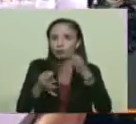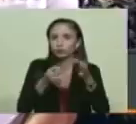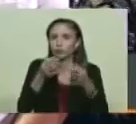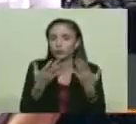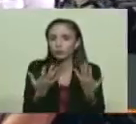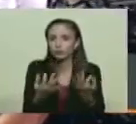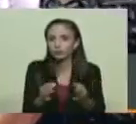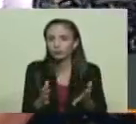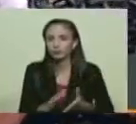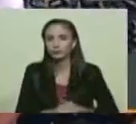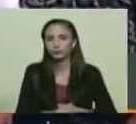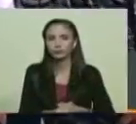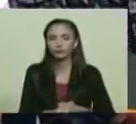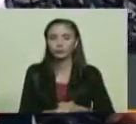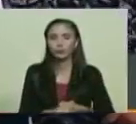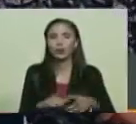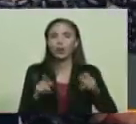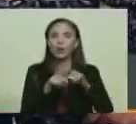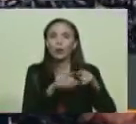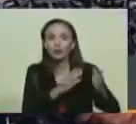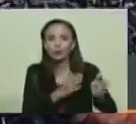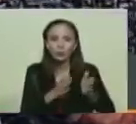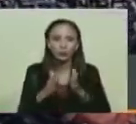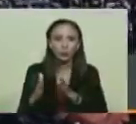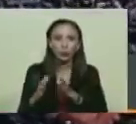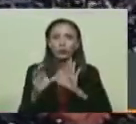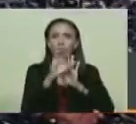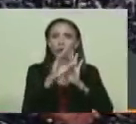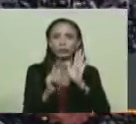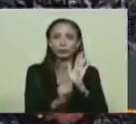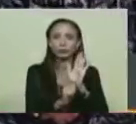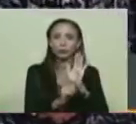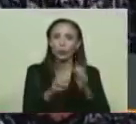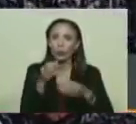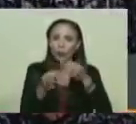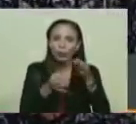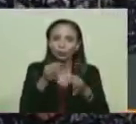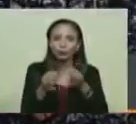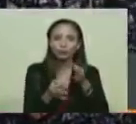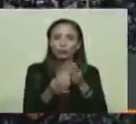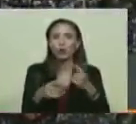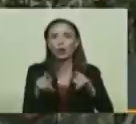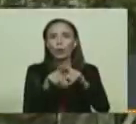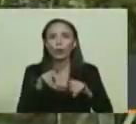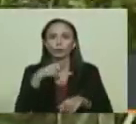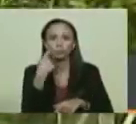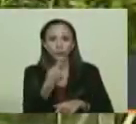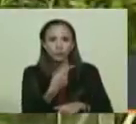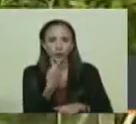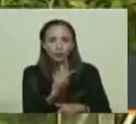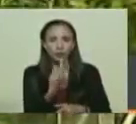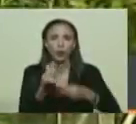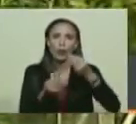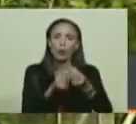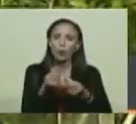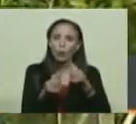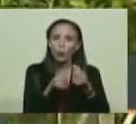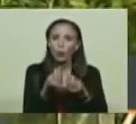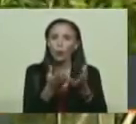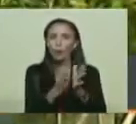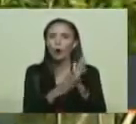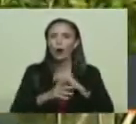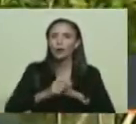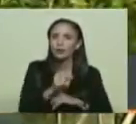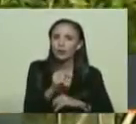la estructura de las políticas acertadas en materia de